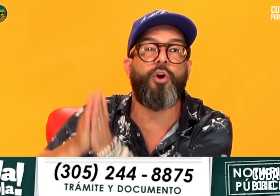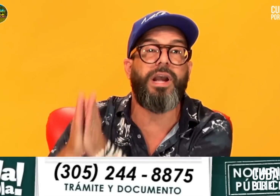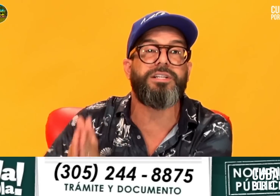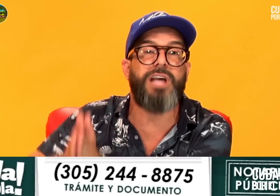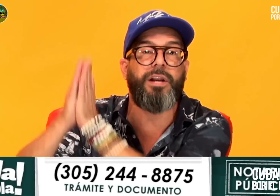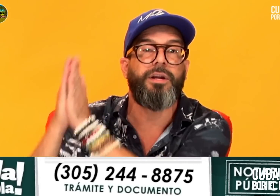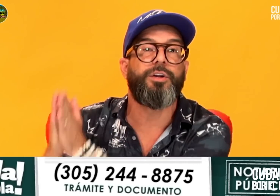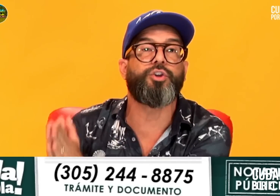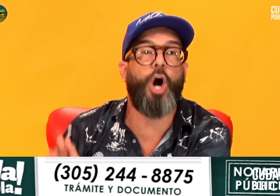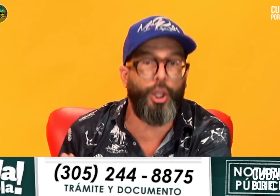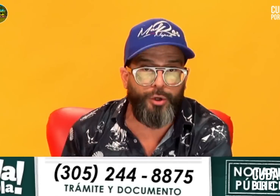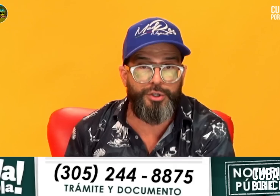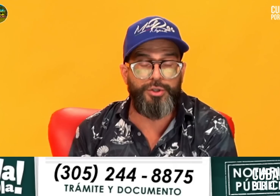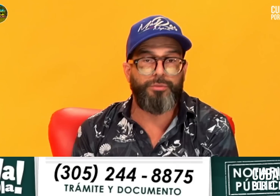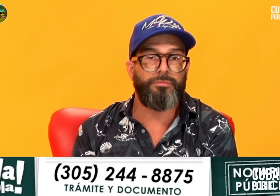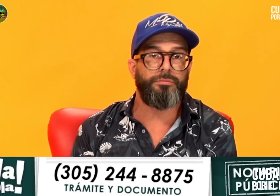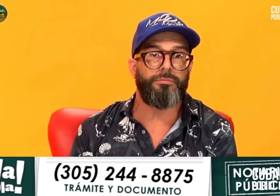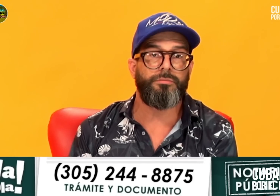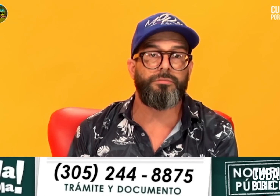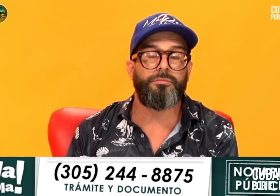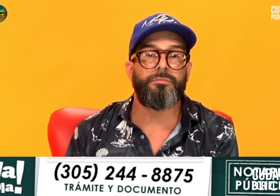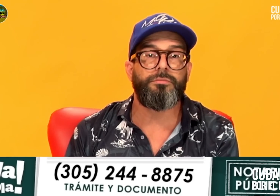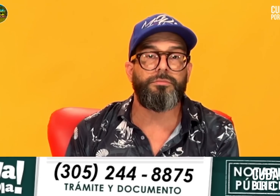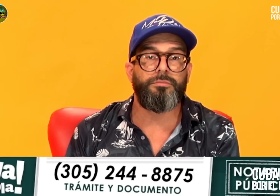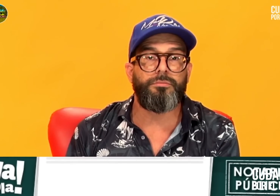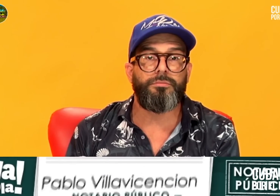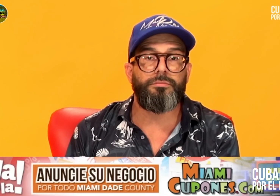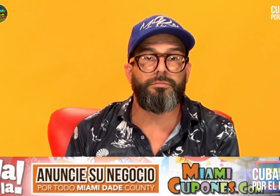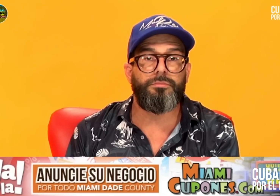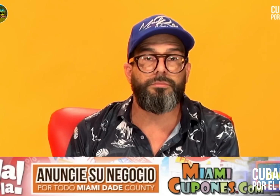lo que tenemos que hacer todos.